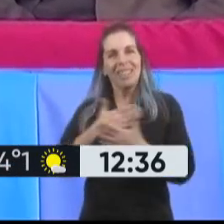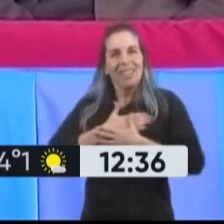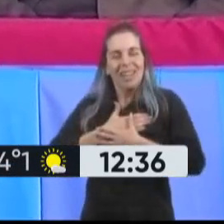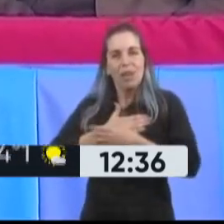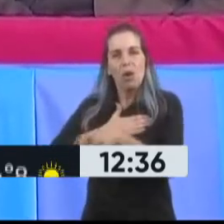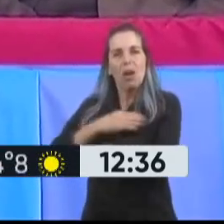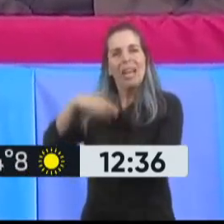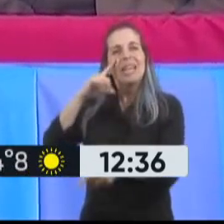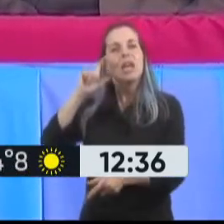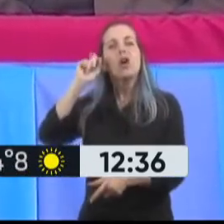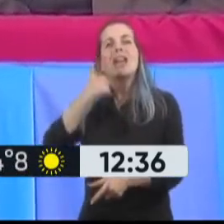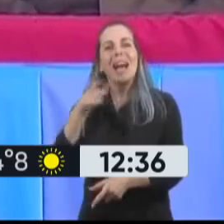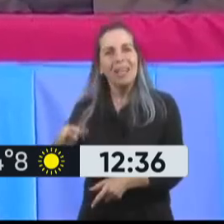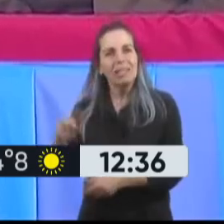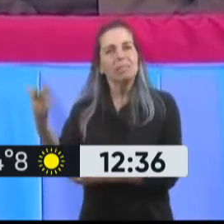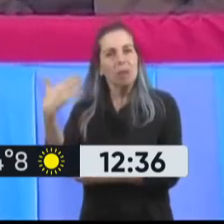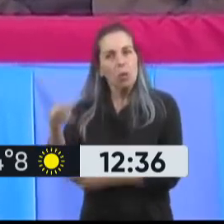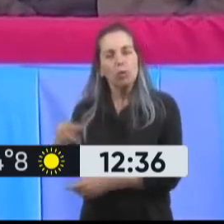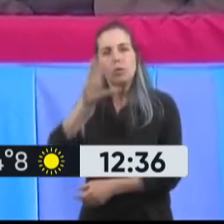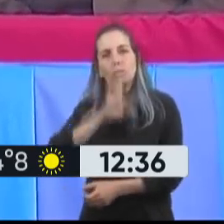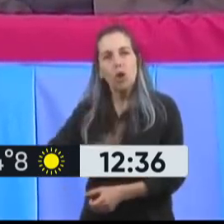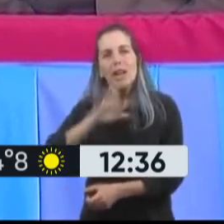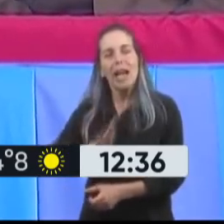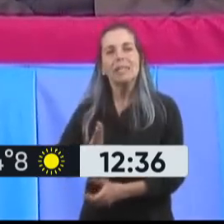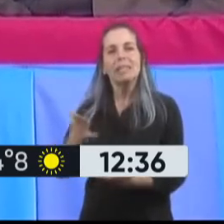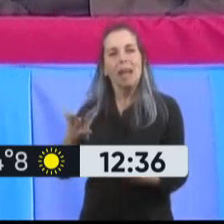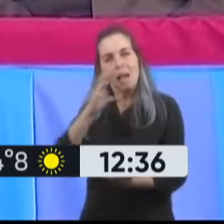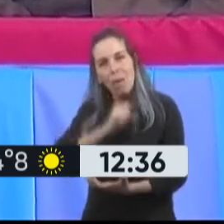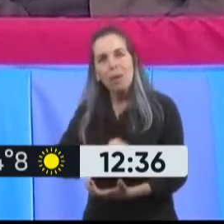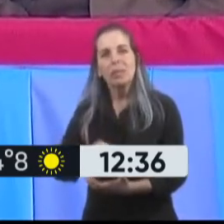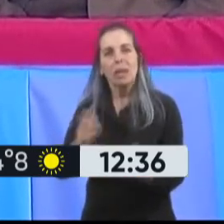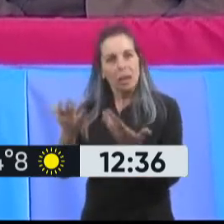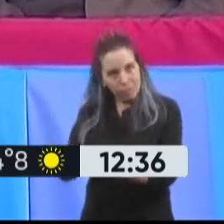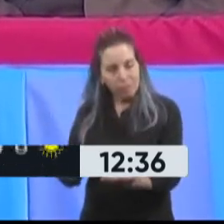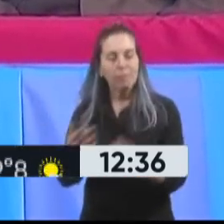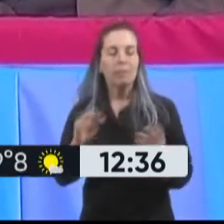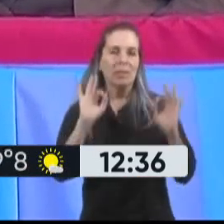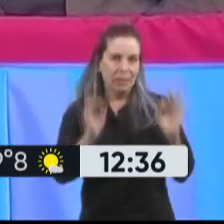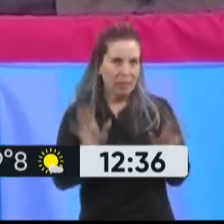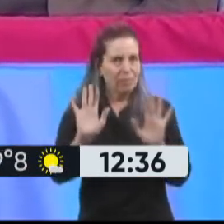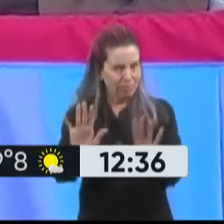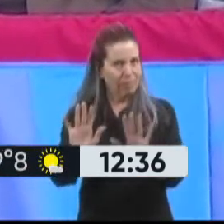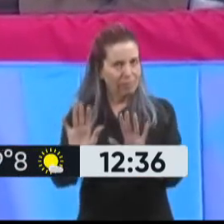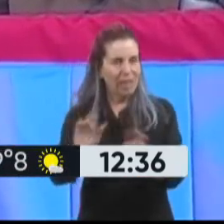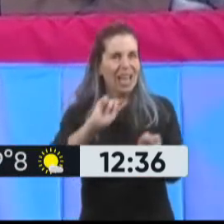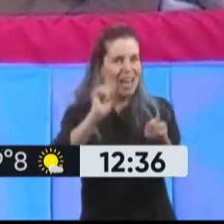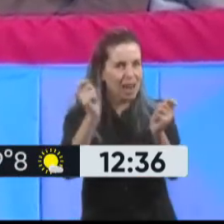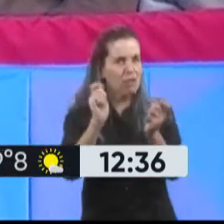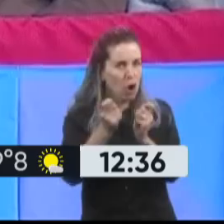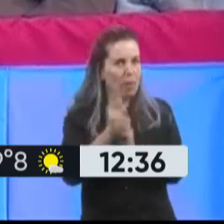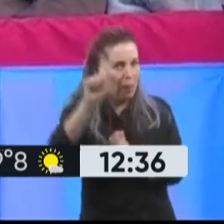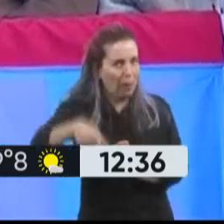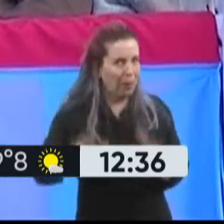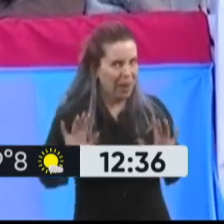tus palabras de tolerancia y paciencia, porque las reformas van a llegar, están en camino